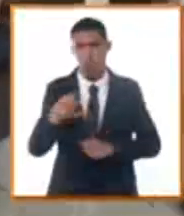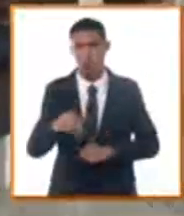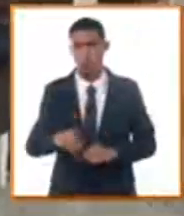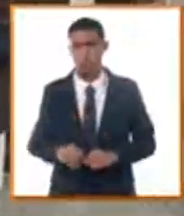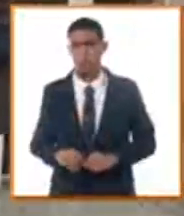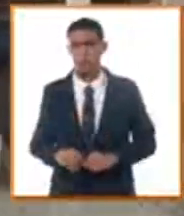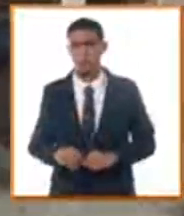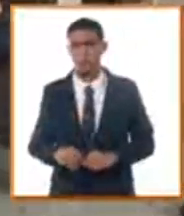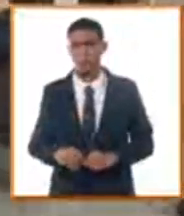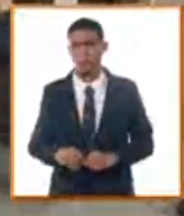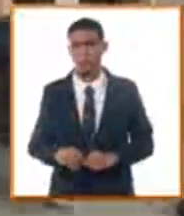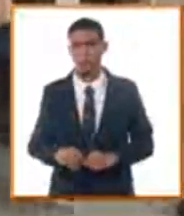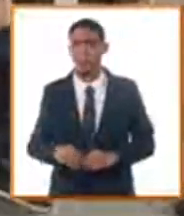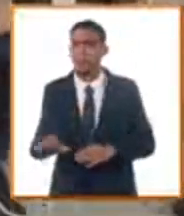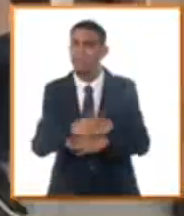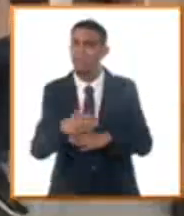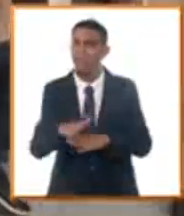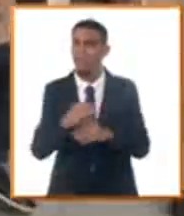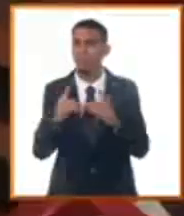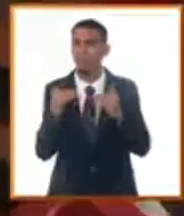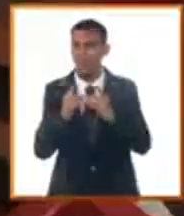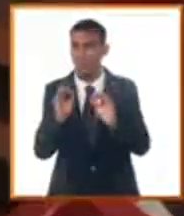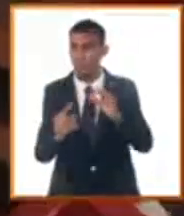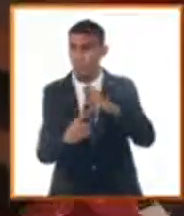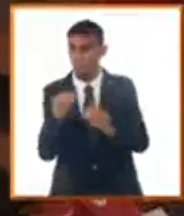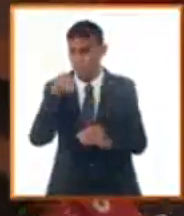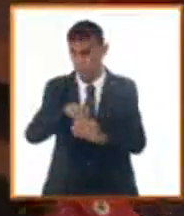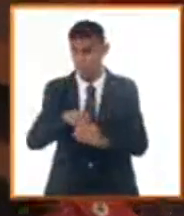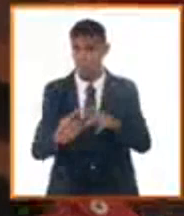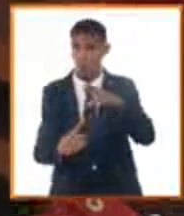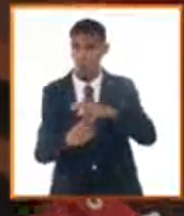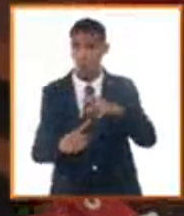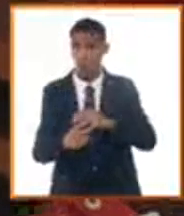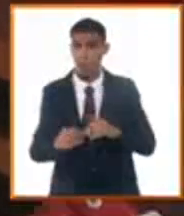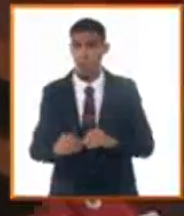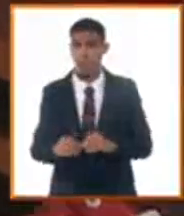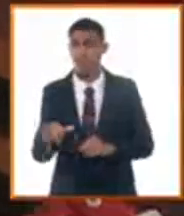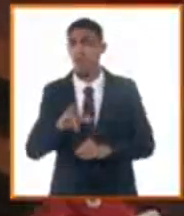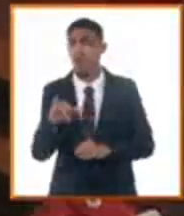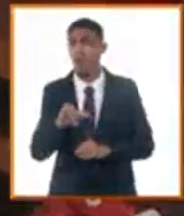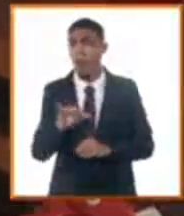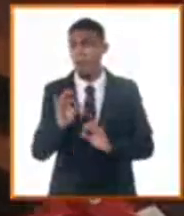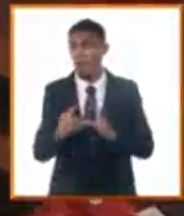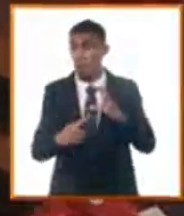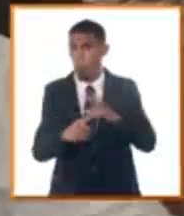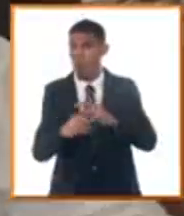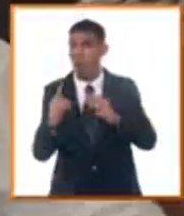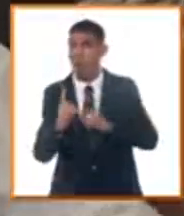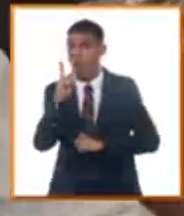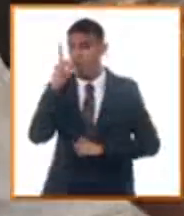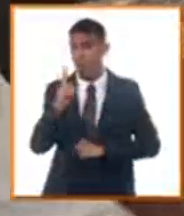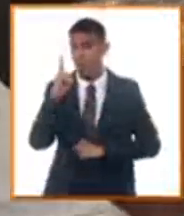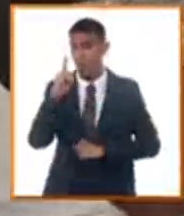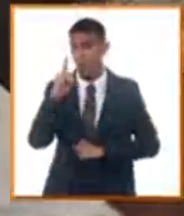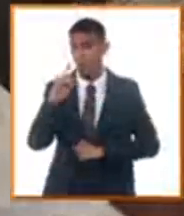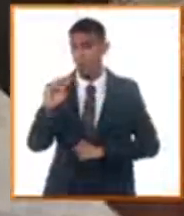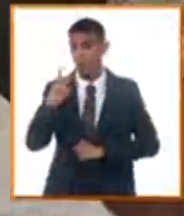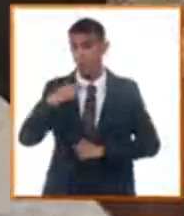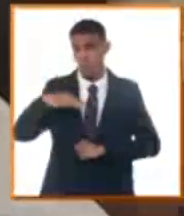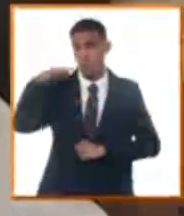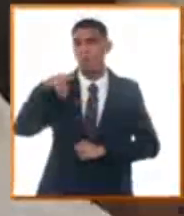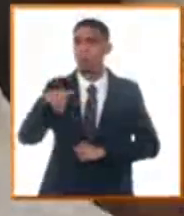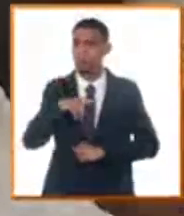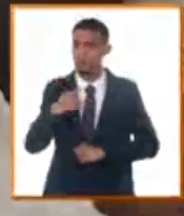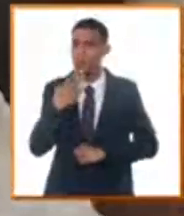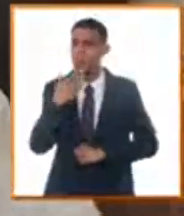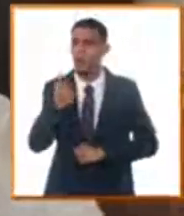las Cuatro Joyas, donde se brinda un servicio especializado. El servicio de pago por transferencia móvil considero que es algo que se debe implementar en